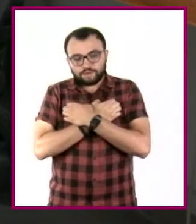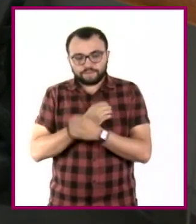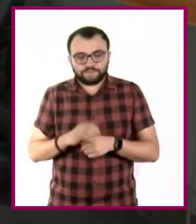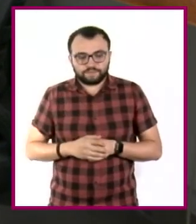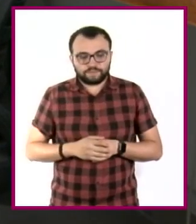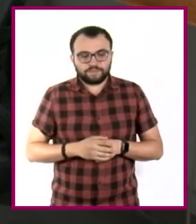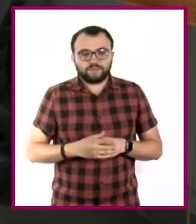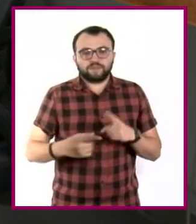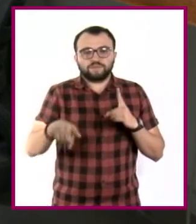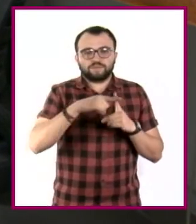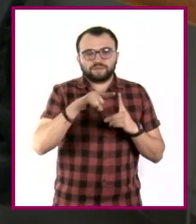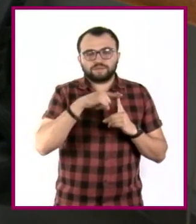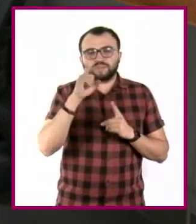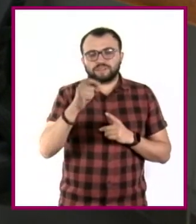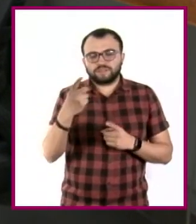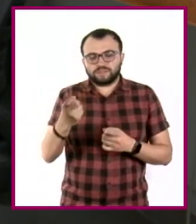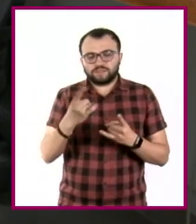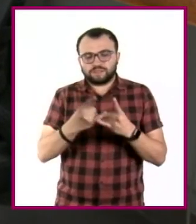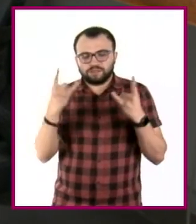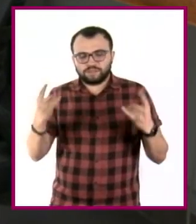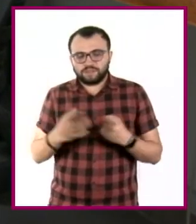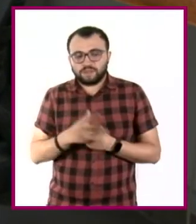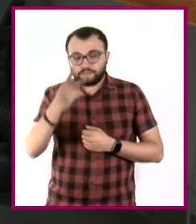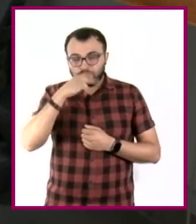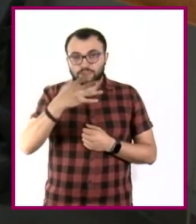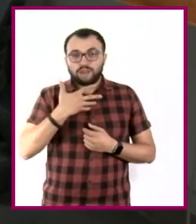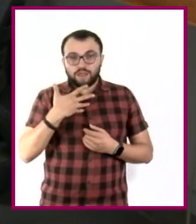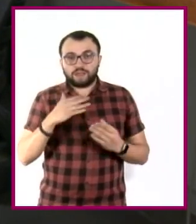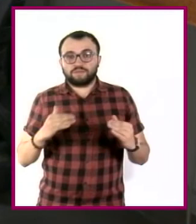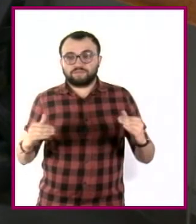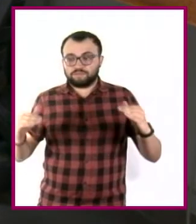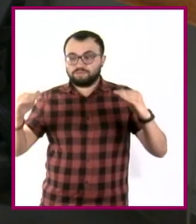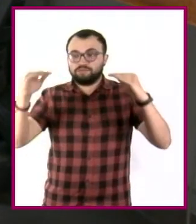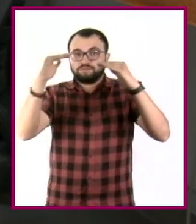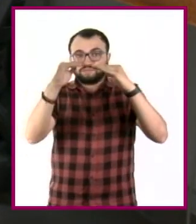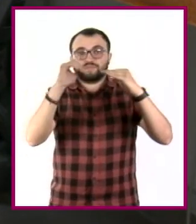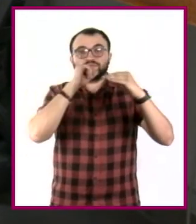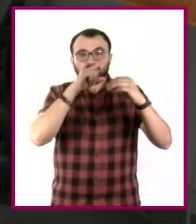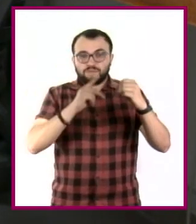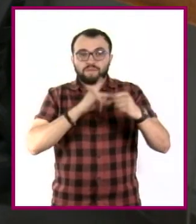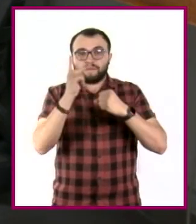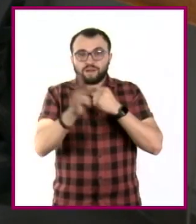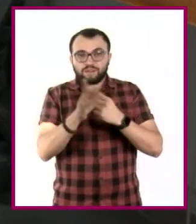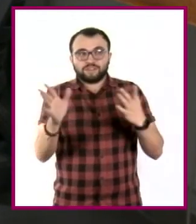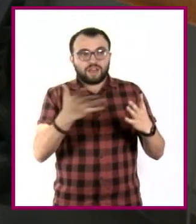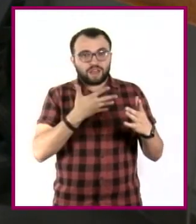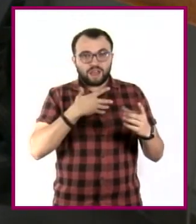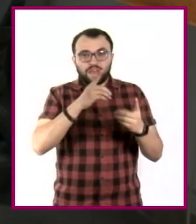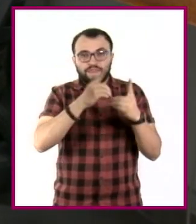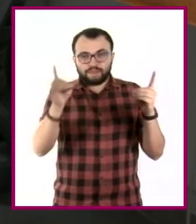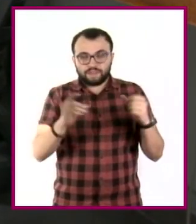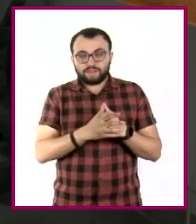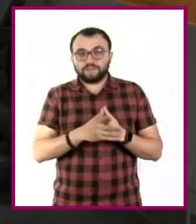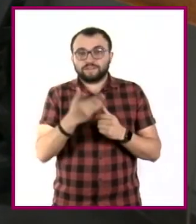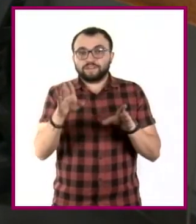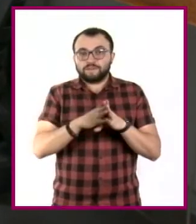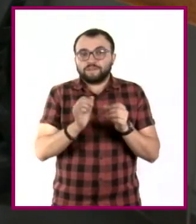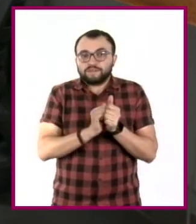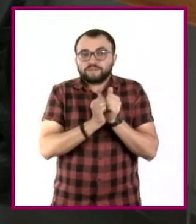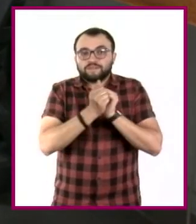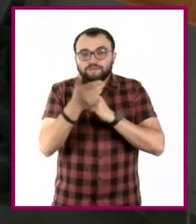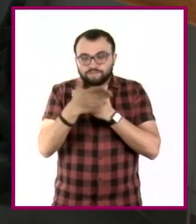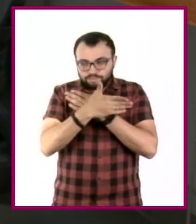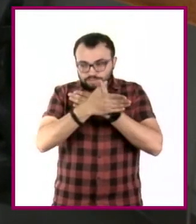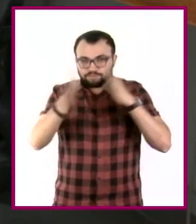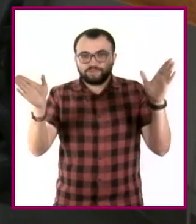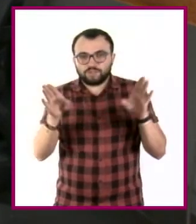Lo positivo de estas historias es que México está a la altura de los países desarrollados. lo cual sin duda abre las puertas a la